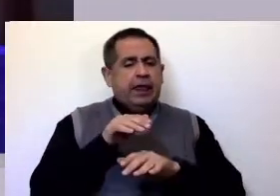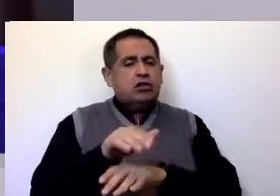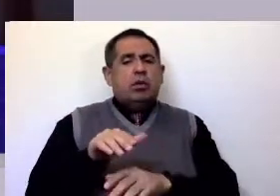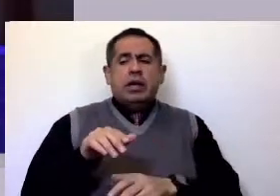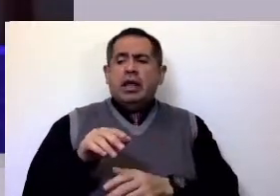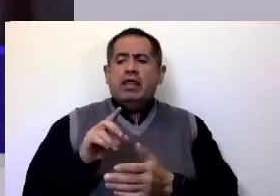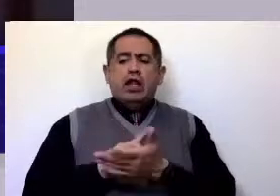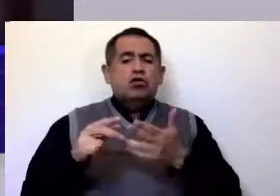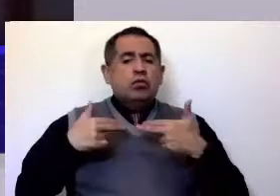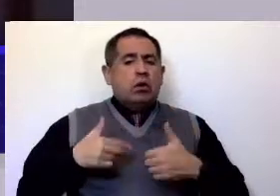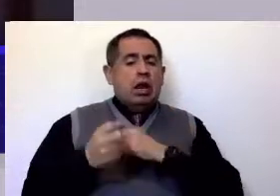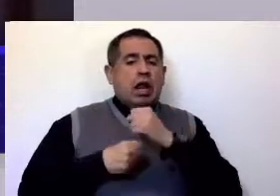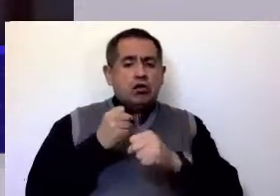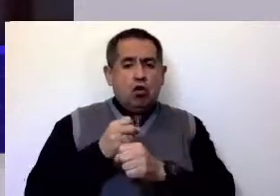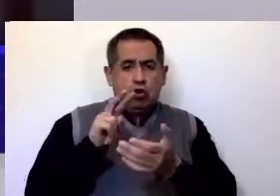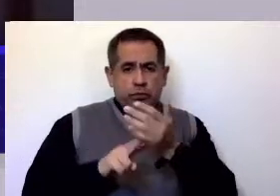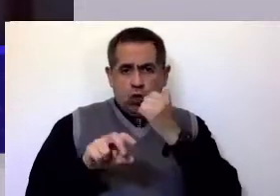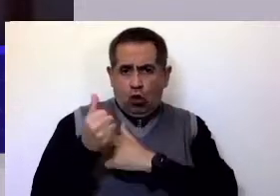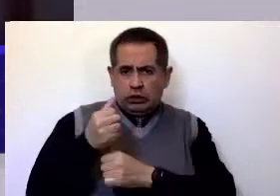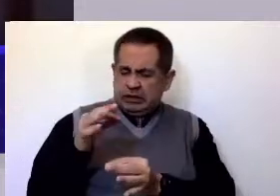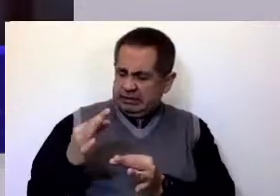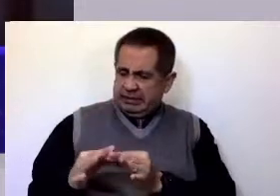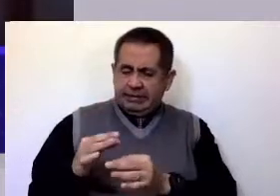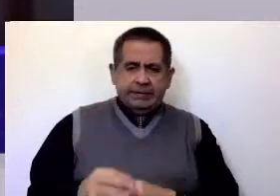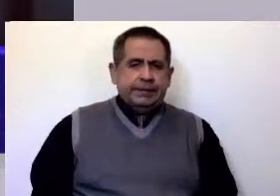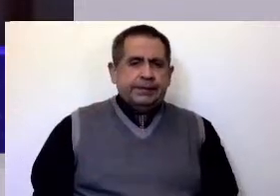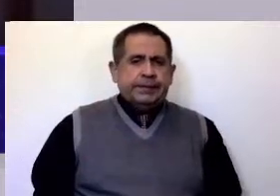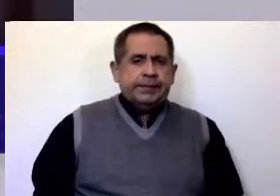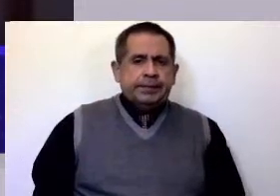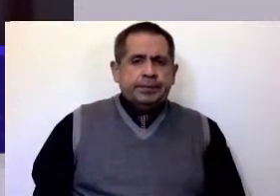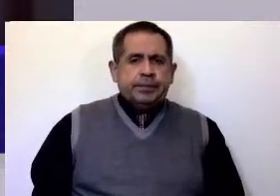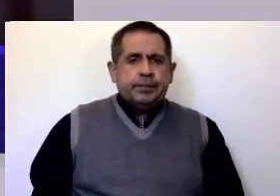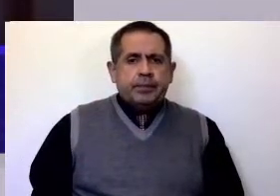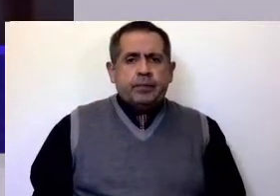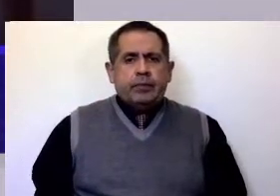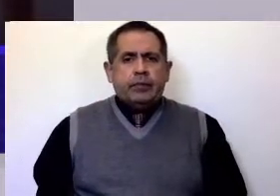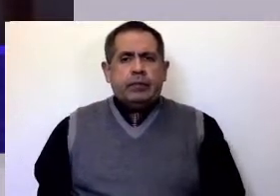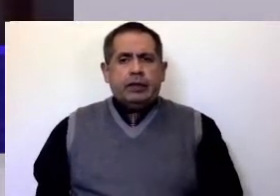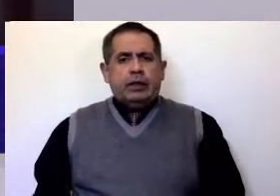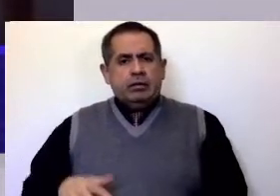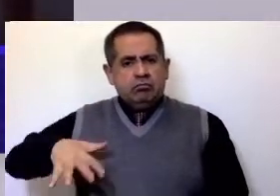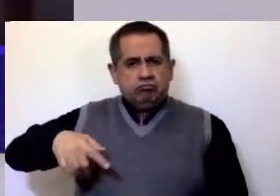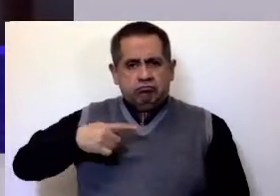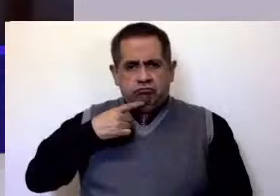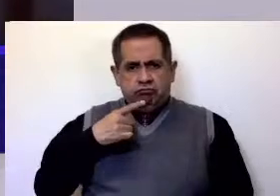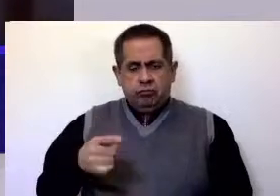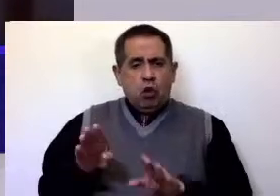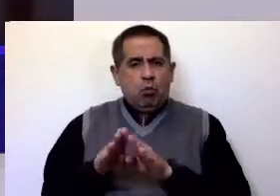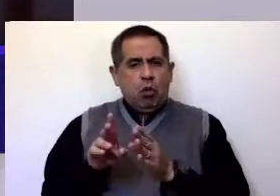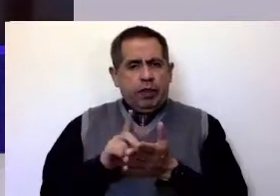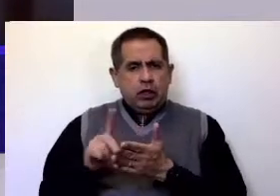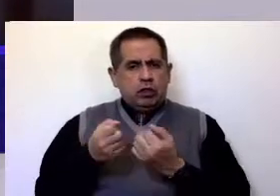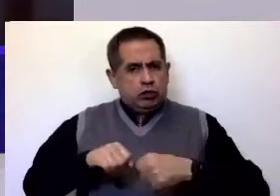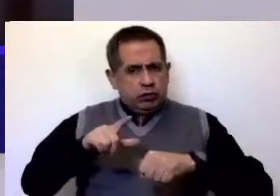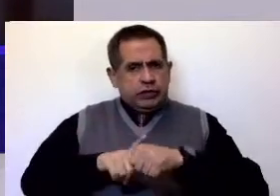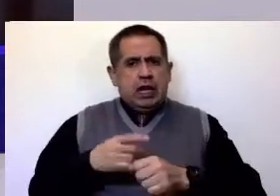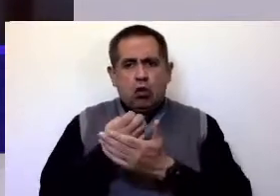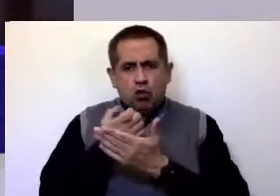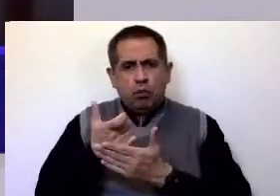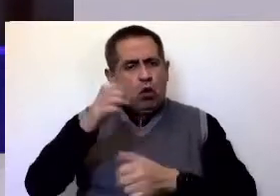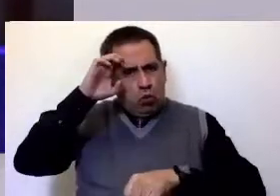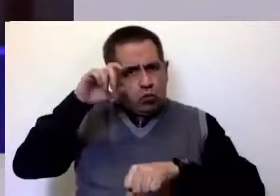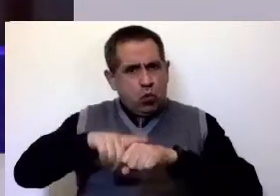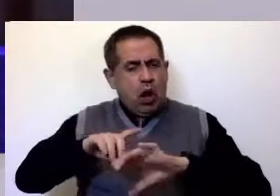2011 y tal como se lo señale la justiciabilidad de los derechos sociales económicos y culturales